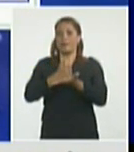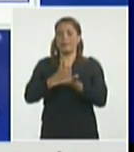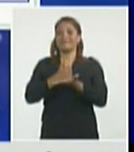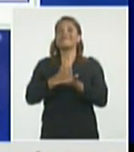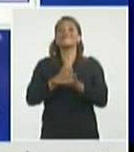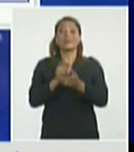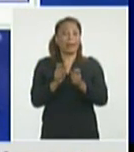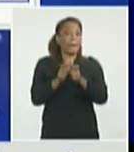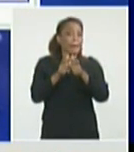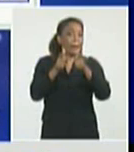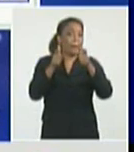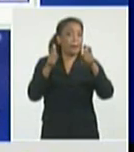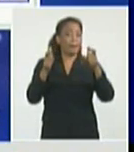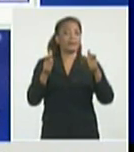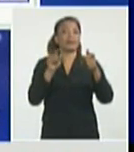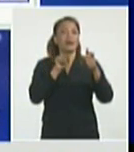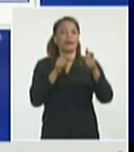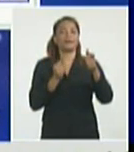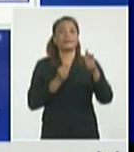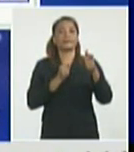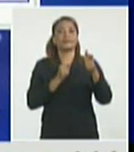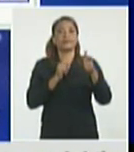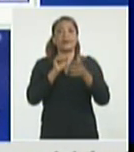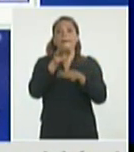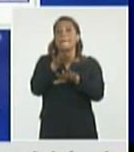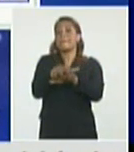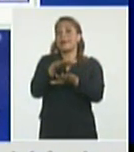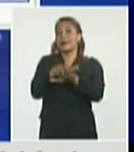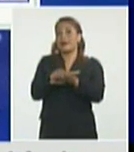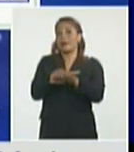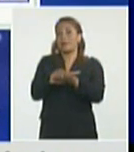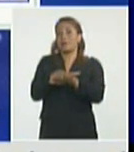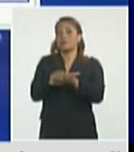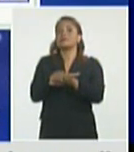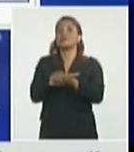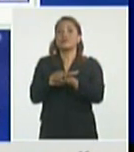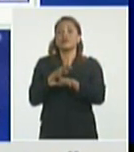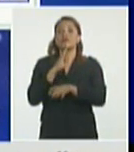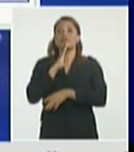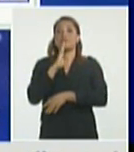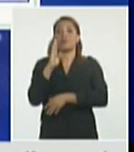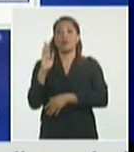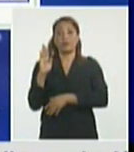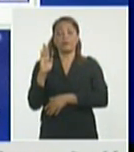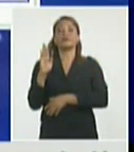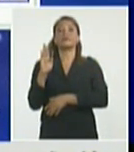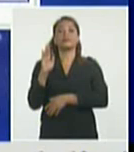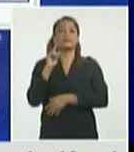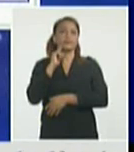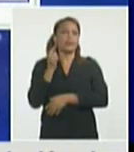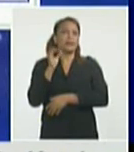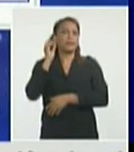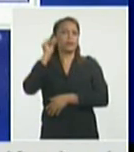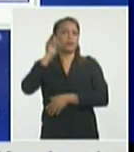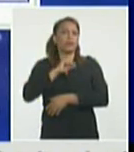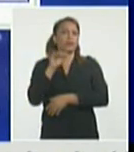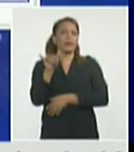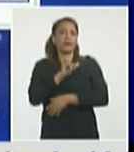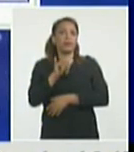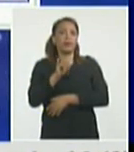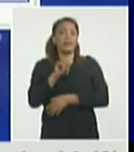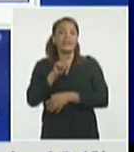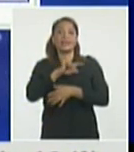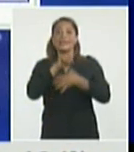las incidencias mayores, Majagua y Bolivia. Pero tener en cuenta también que en los otros